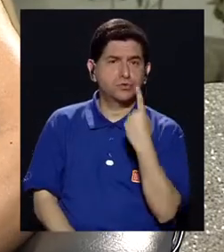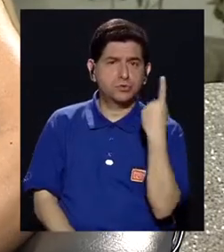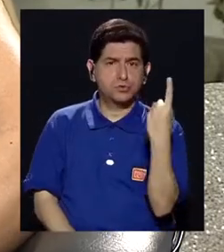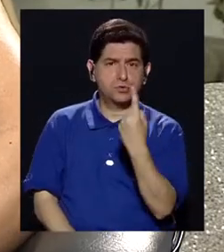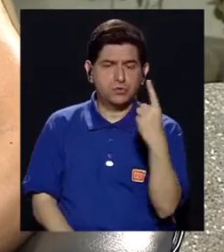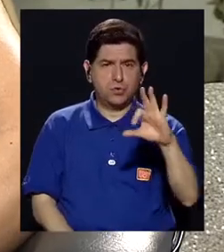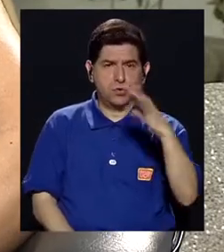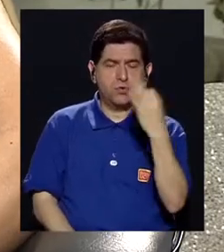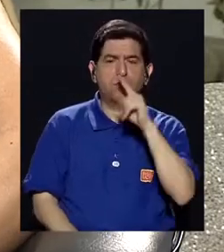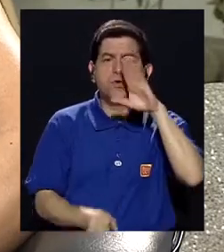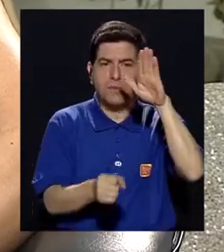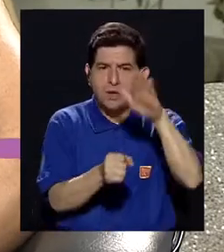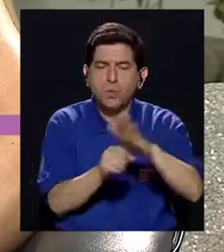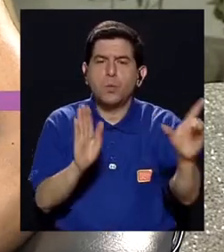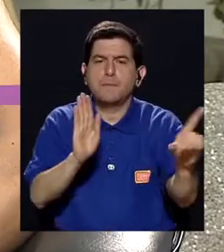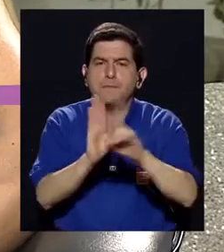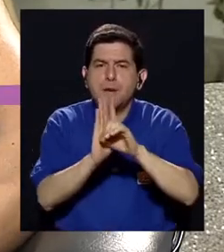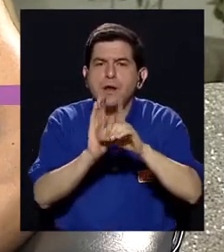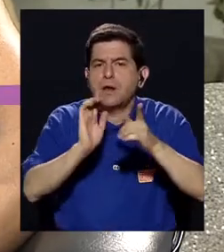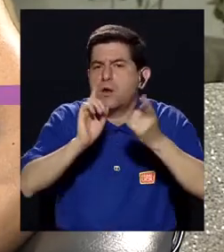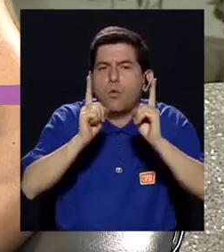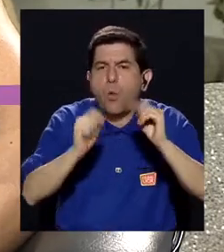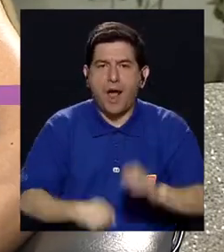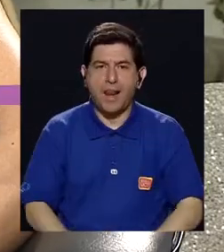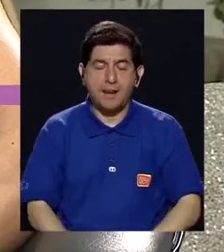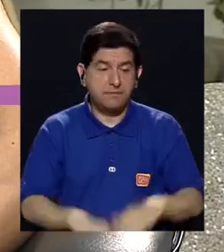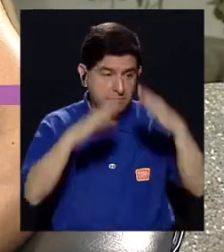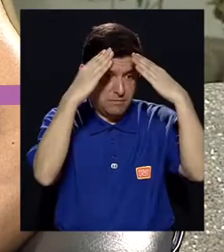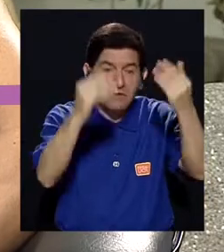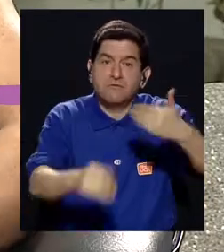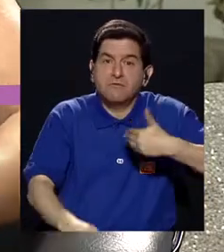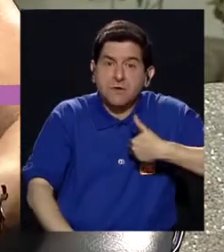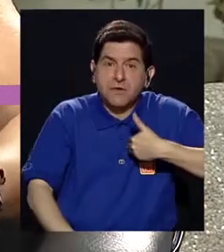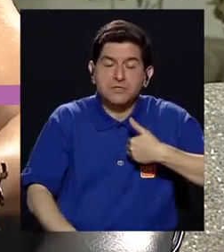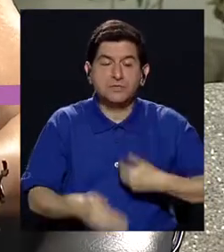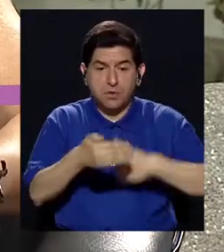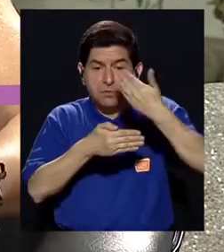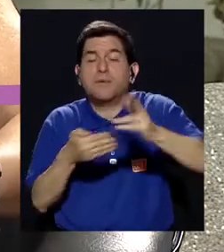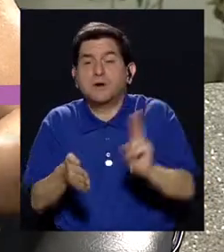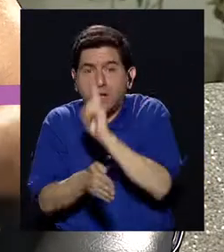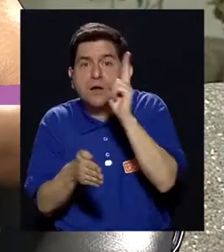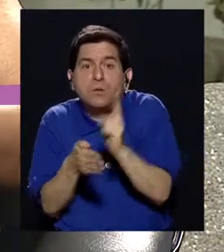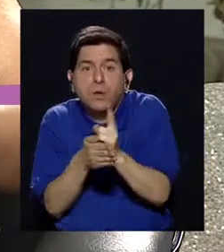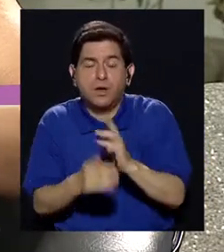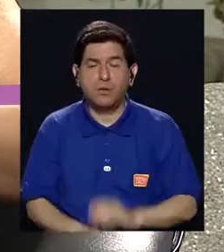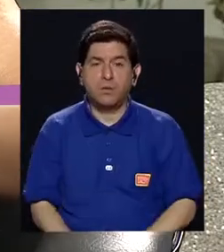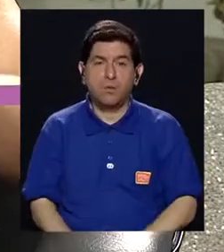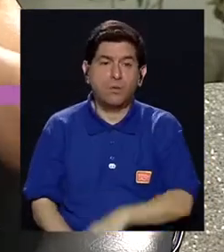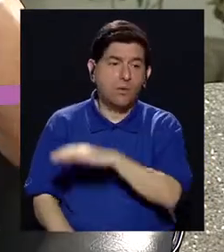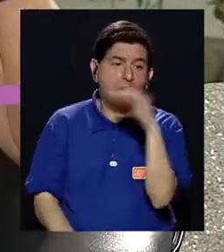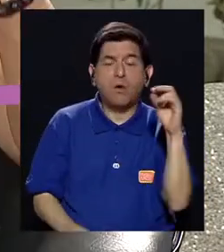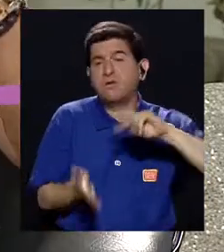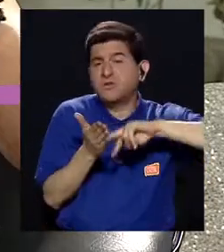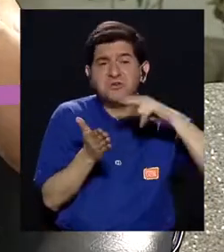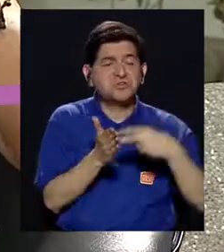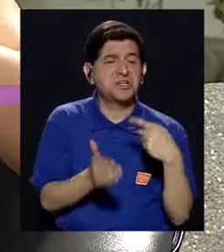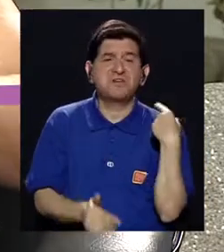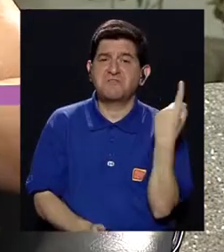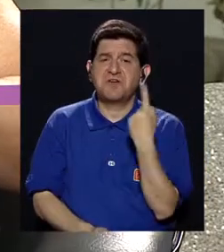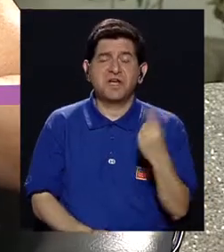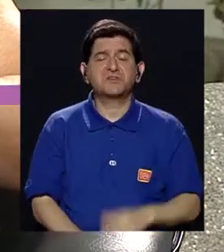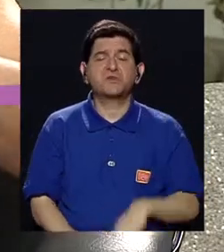de hacer efectivo un derecho es teniendo la información para usarlo. Porque de otra forma se convierte solo